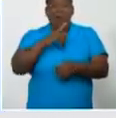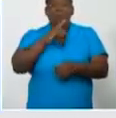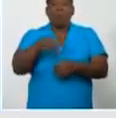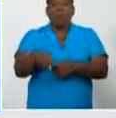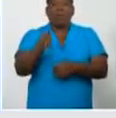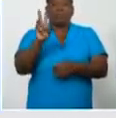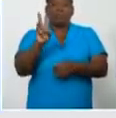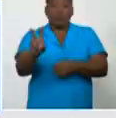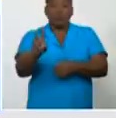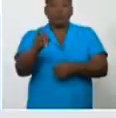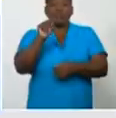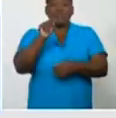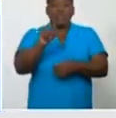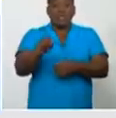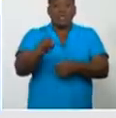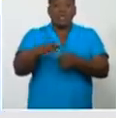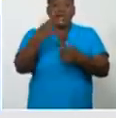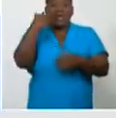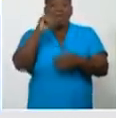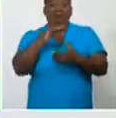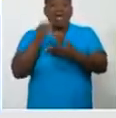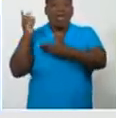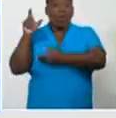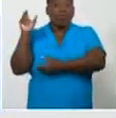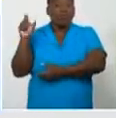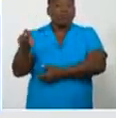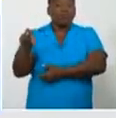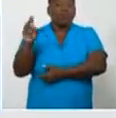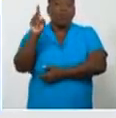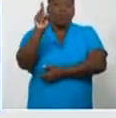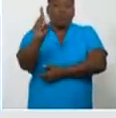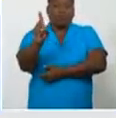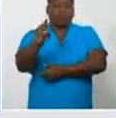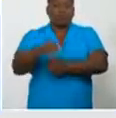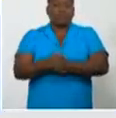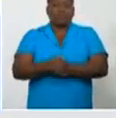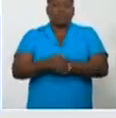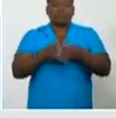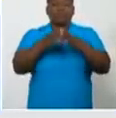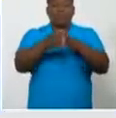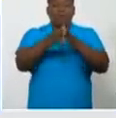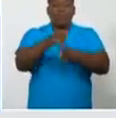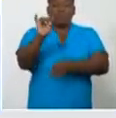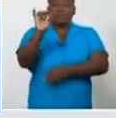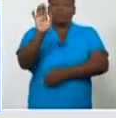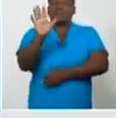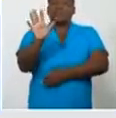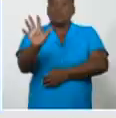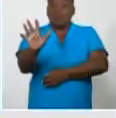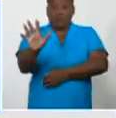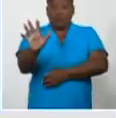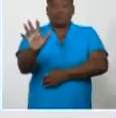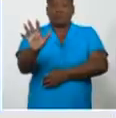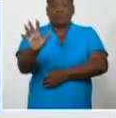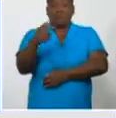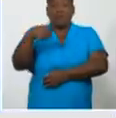Freire 1. Granma, 65 casos autóctonos